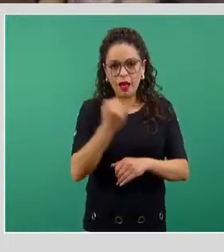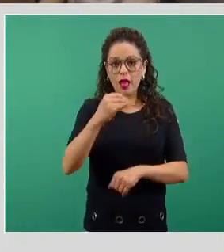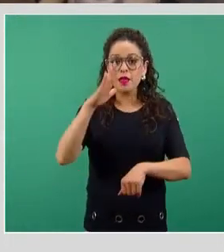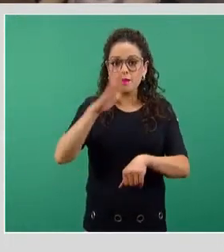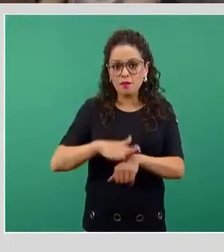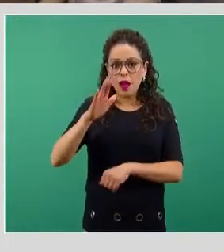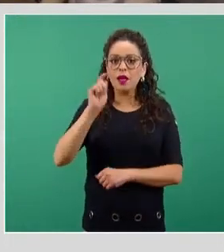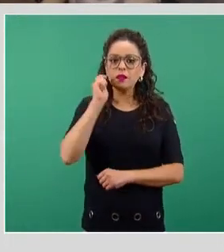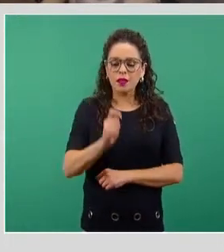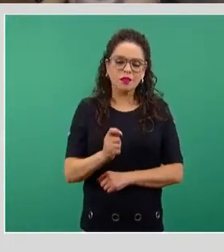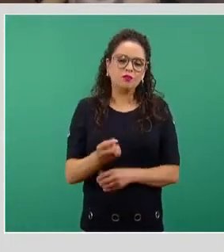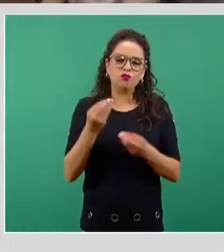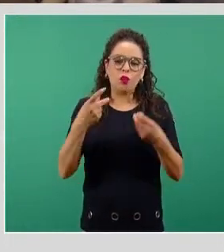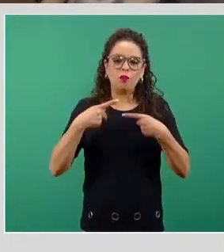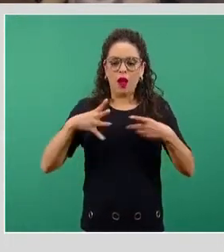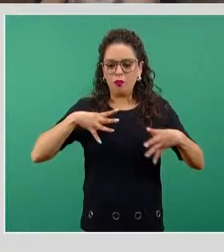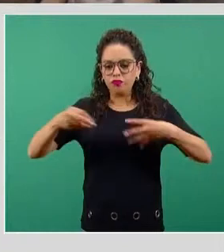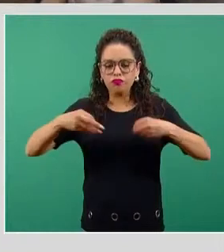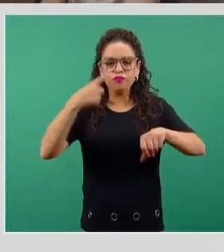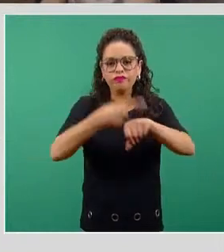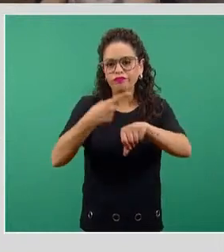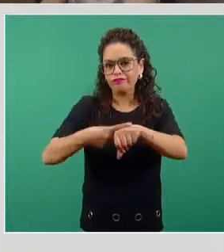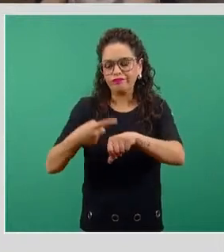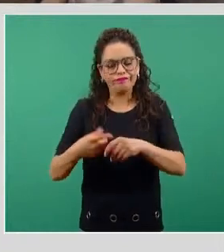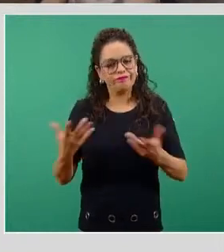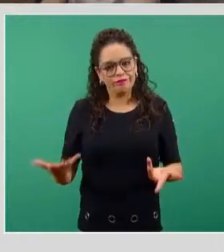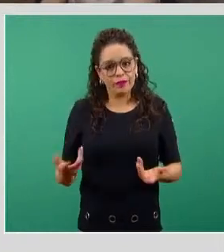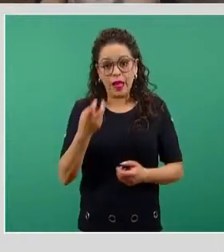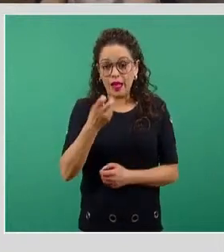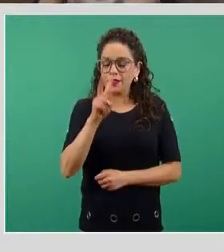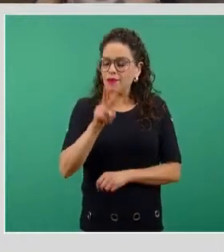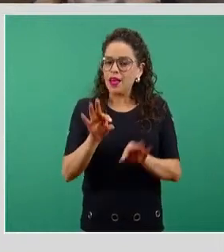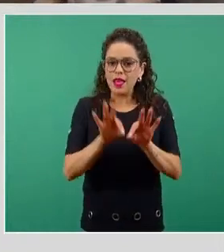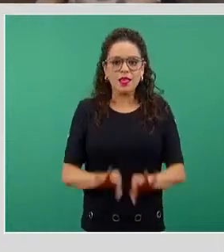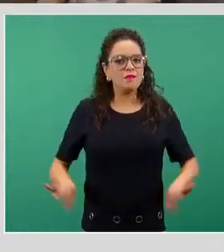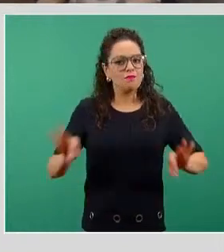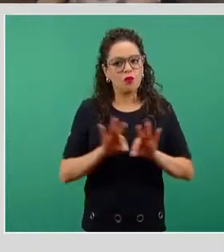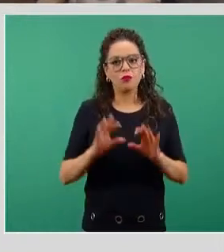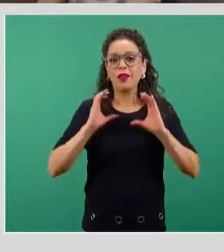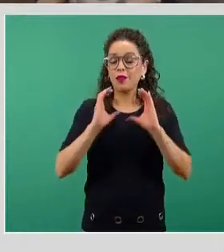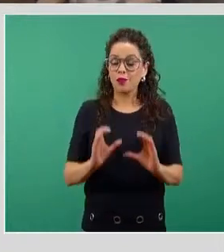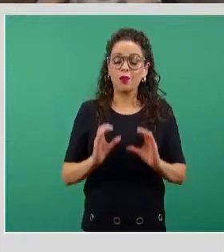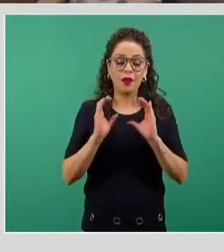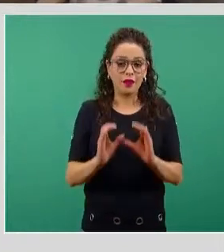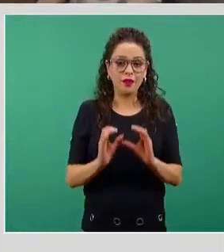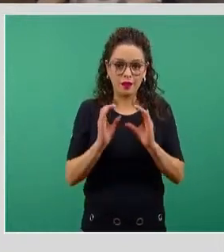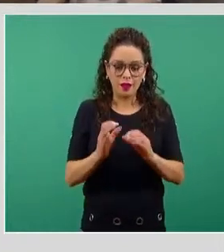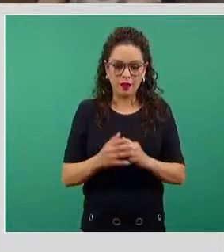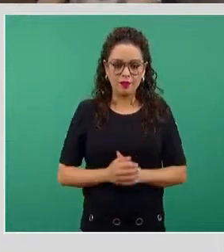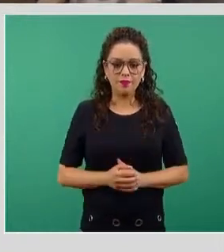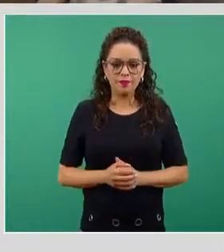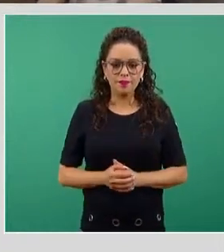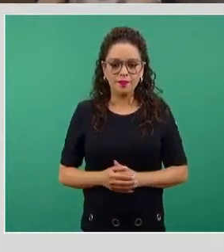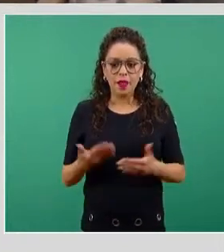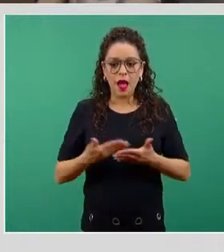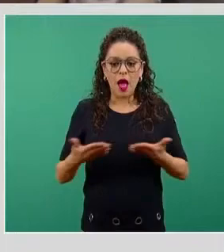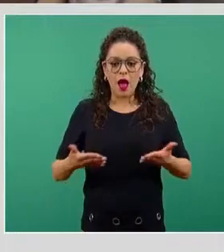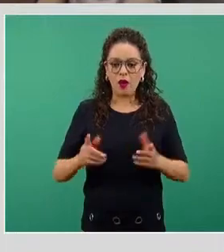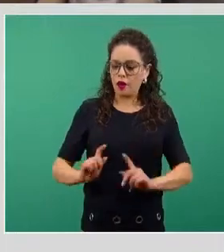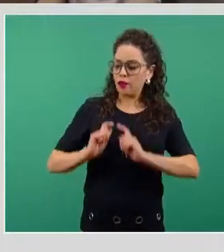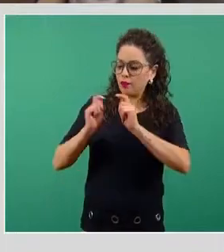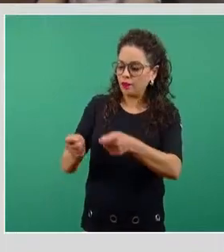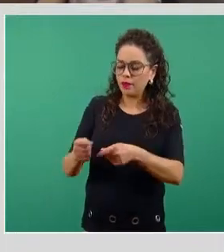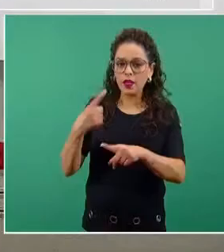y mantener estas medidas es fundamental. Le pediría a nuestra compañera Fanny Jacqueline, tiene la